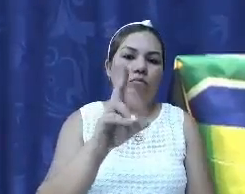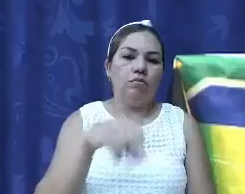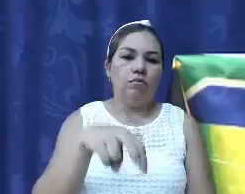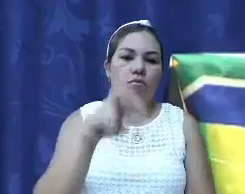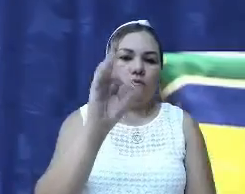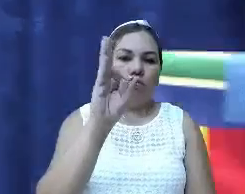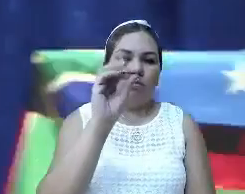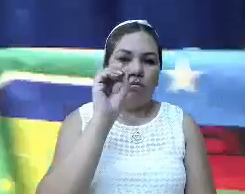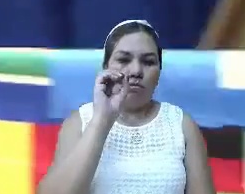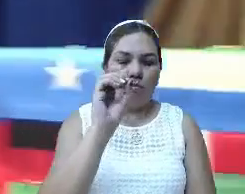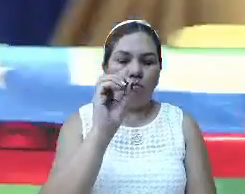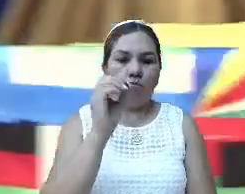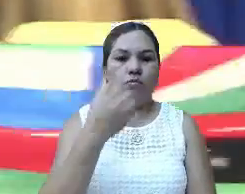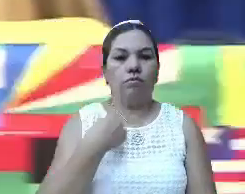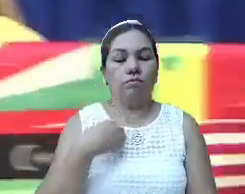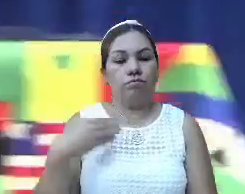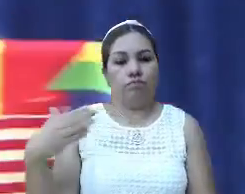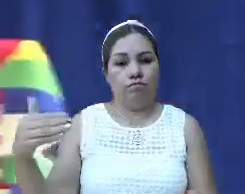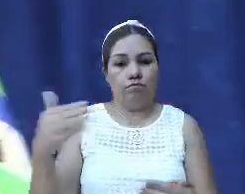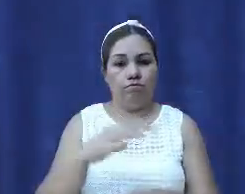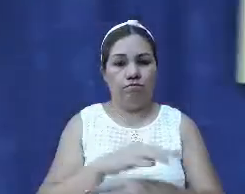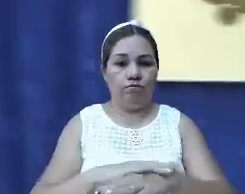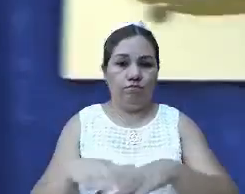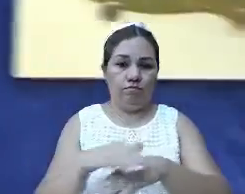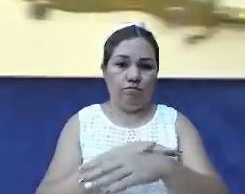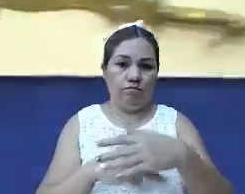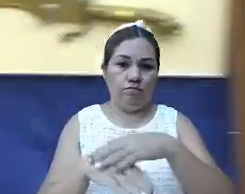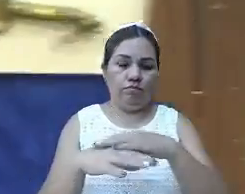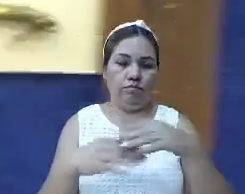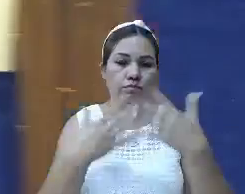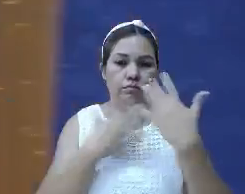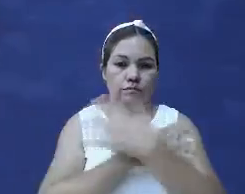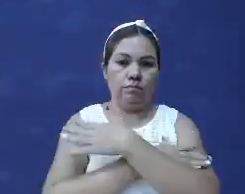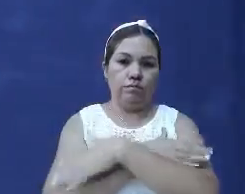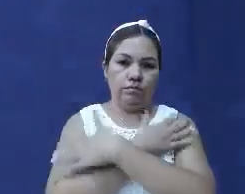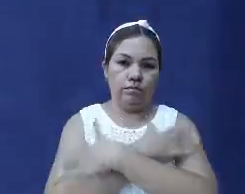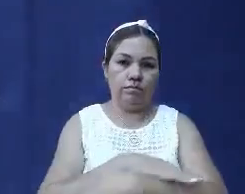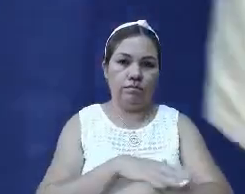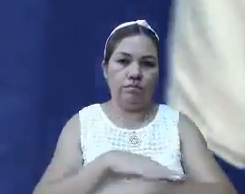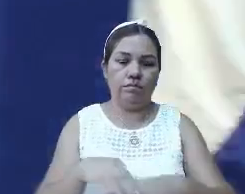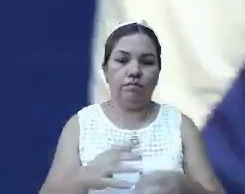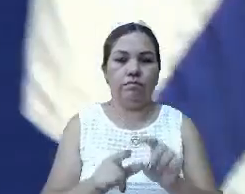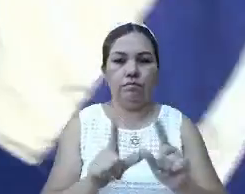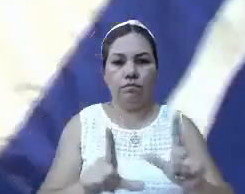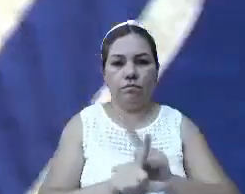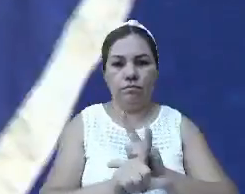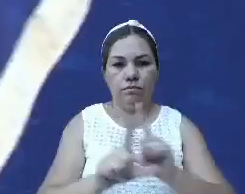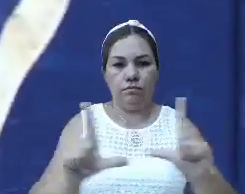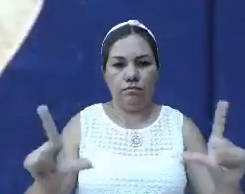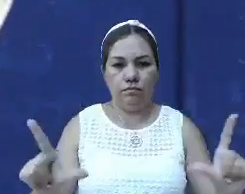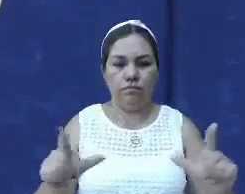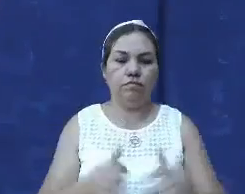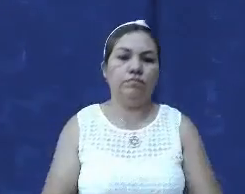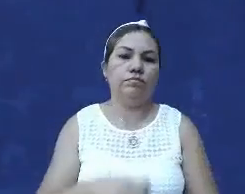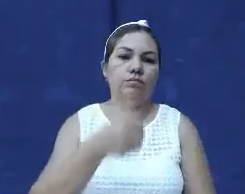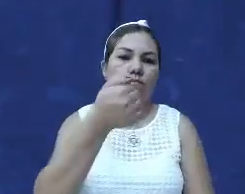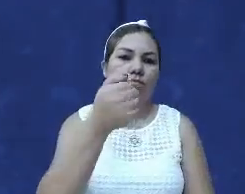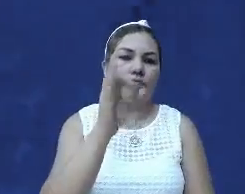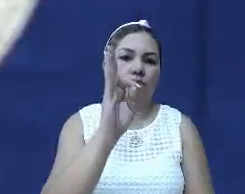Tenía que pasar, día conmigo, por un lavado. Repita conmigo, adherencia. Repita conmigo,